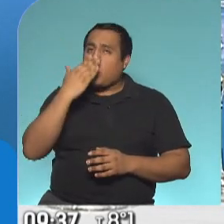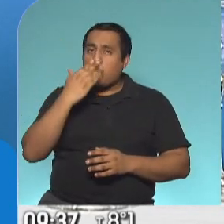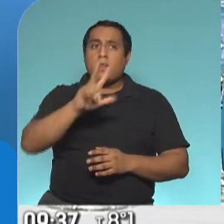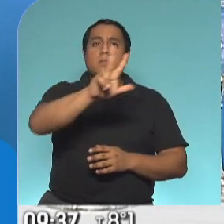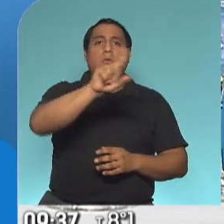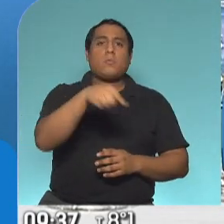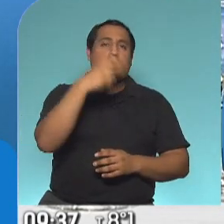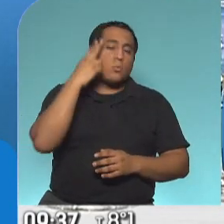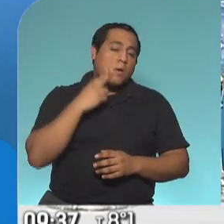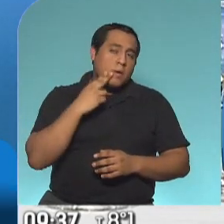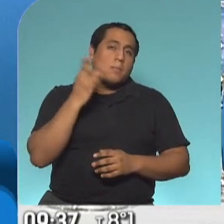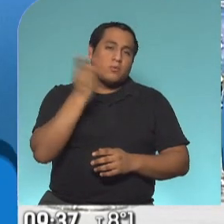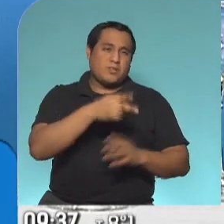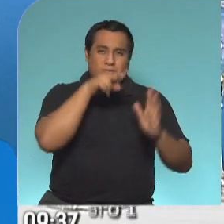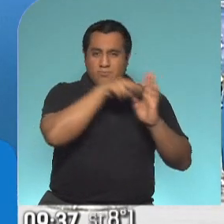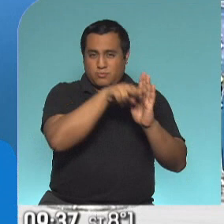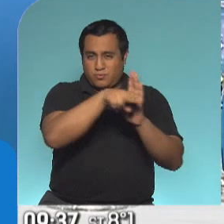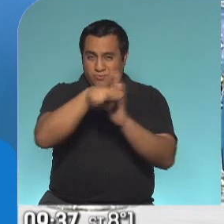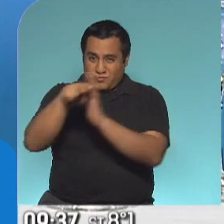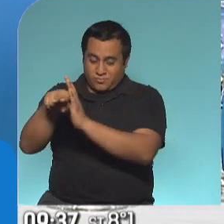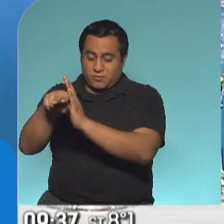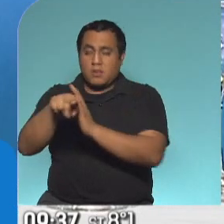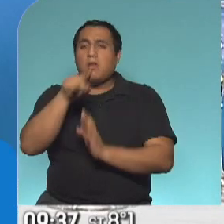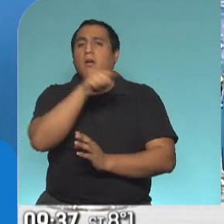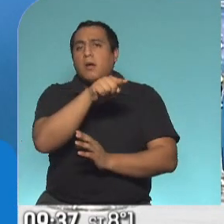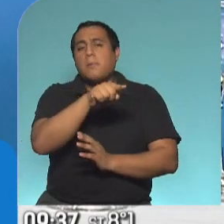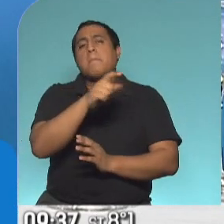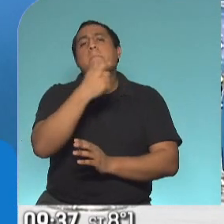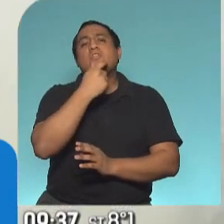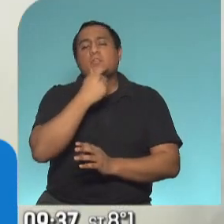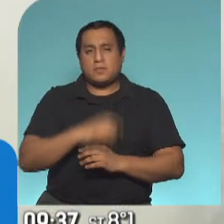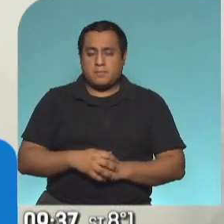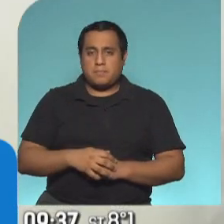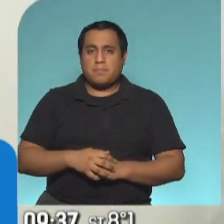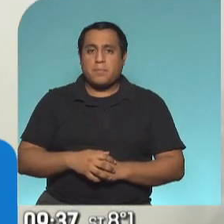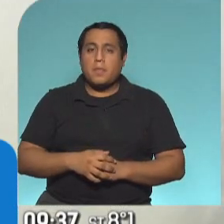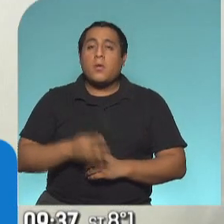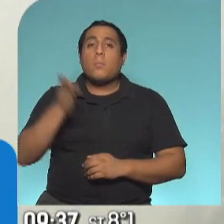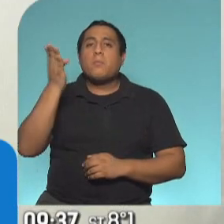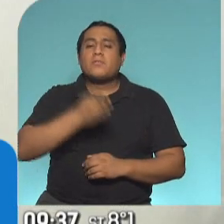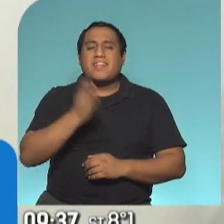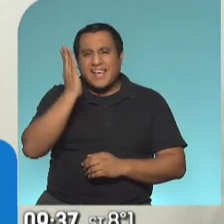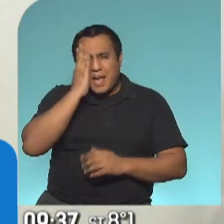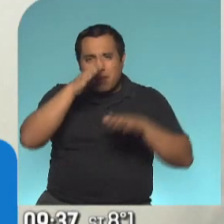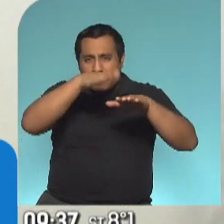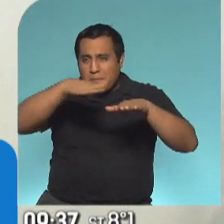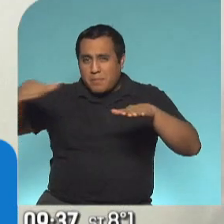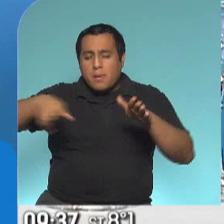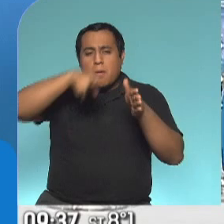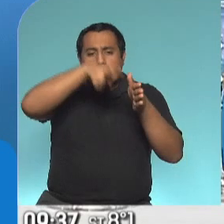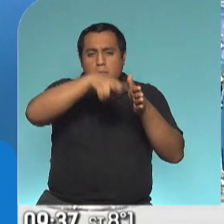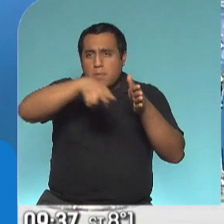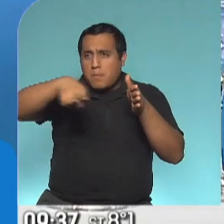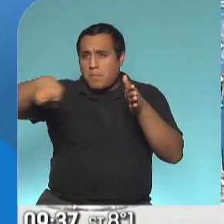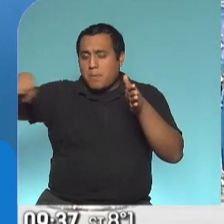39 por ciento de los internados en terapia se encuentran en mendoza el porcentaje de ocupación de las camas de terapia intensiva